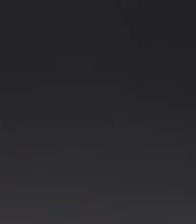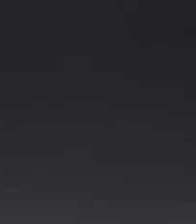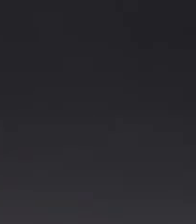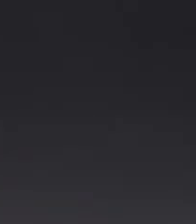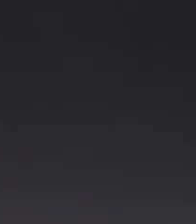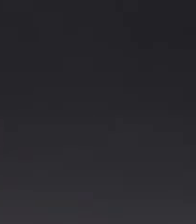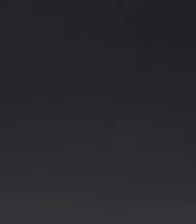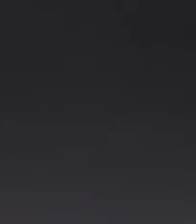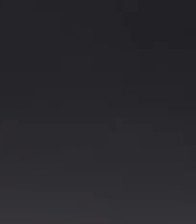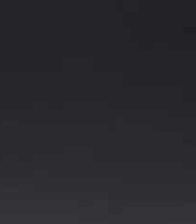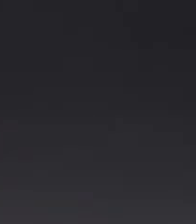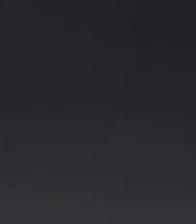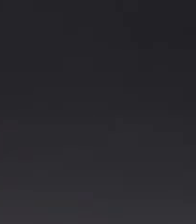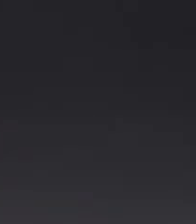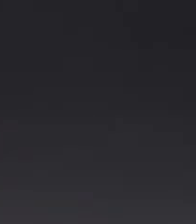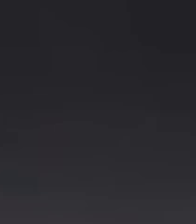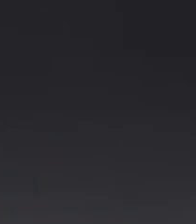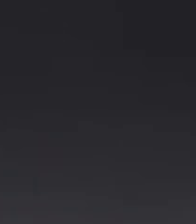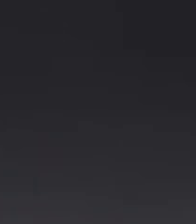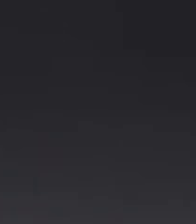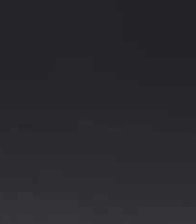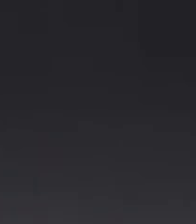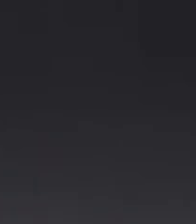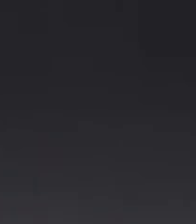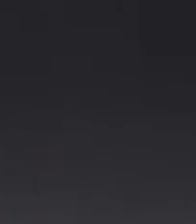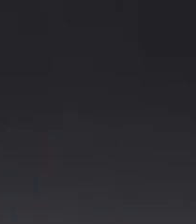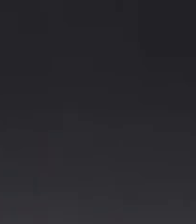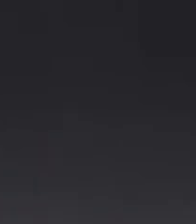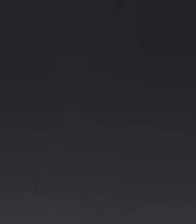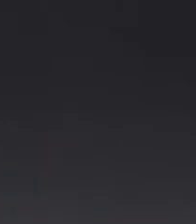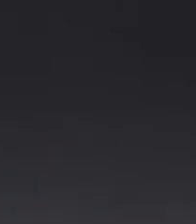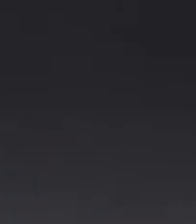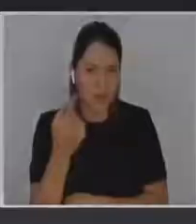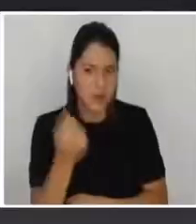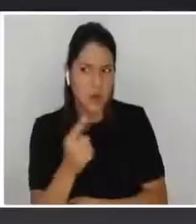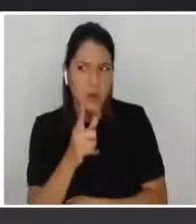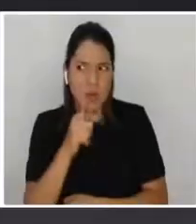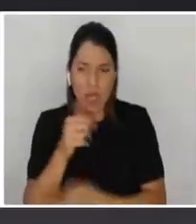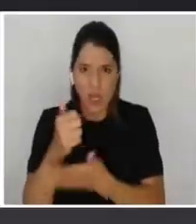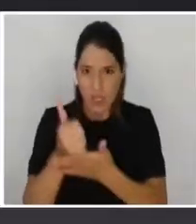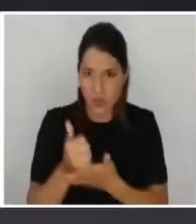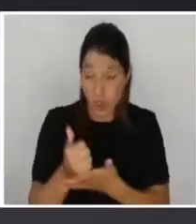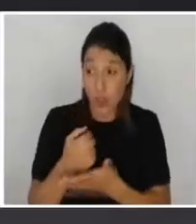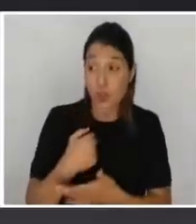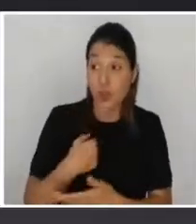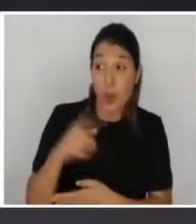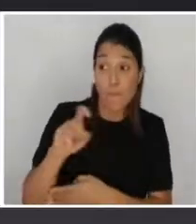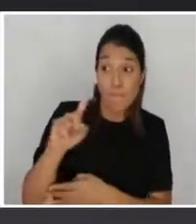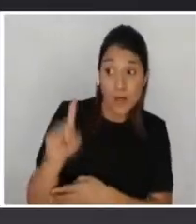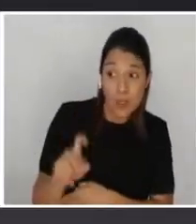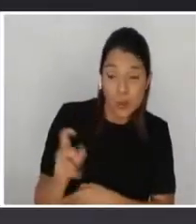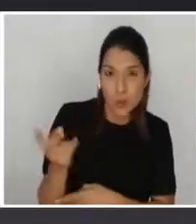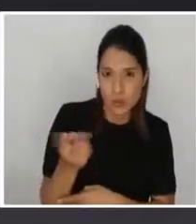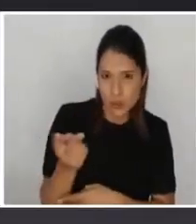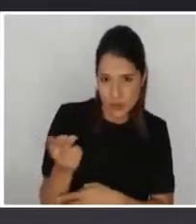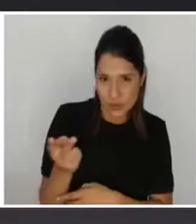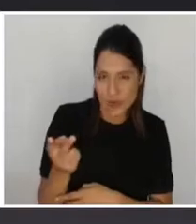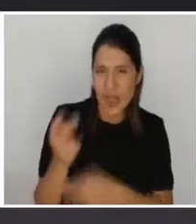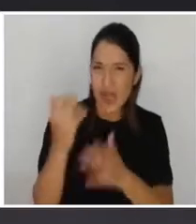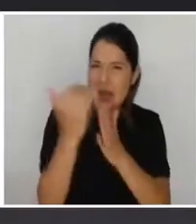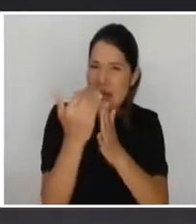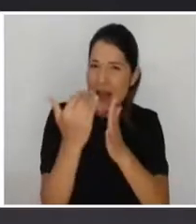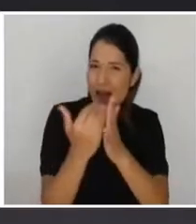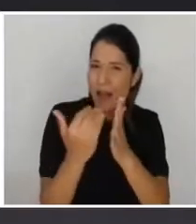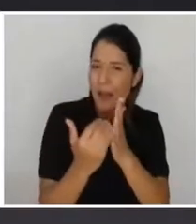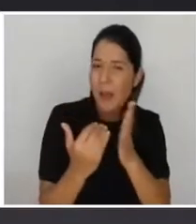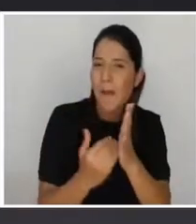idea, no tengo el dinero, ¿quién me va a ayudar? Les pregunto a las dos, ese ABC, ¿verdad?, para que todas las personas